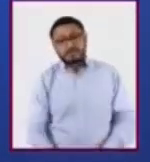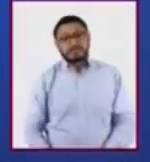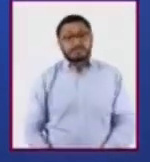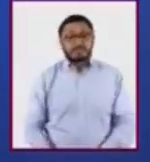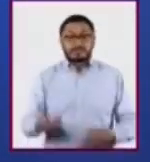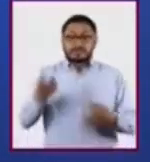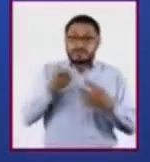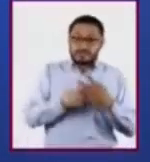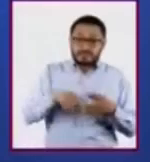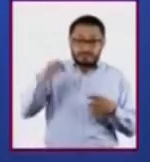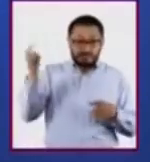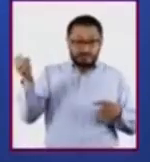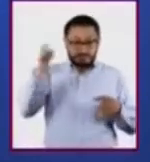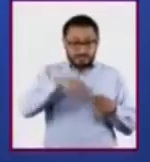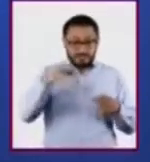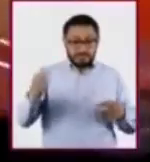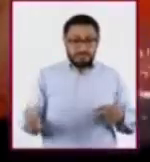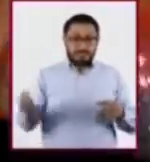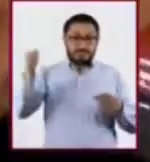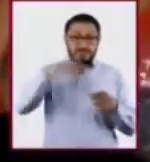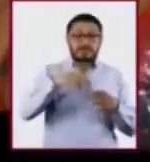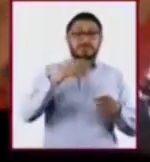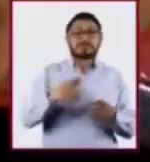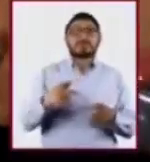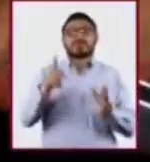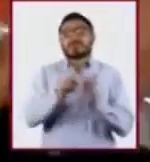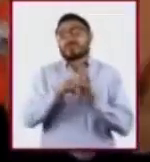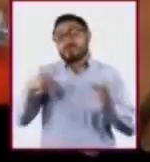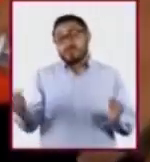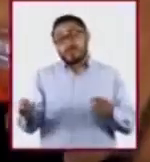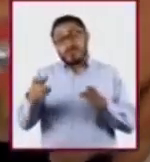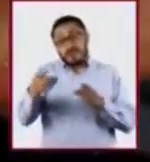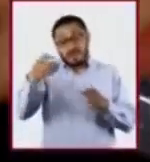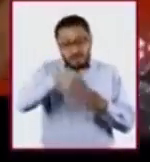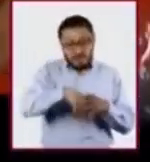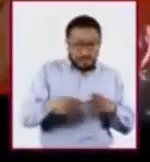y comenzamos a meter el papel periódico.